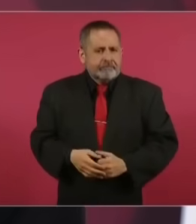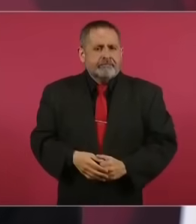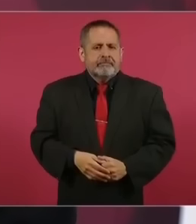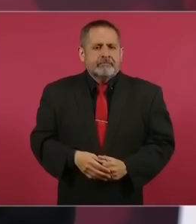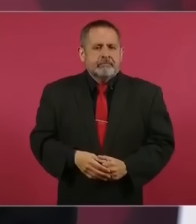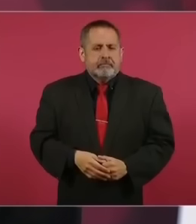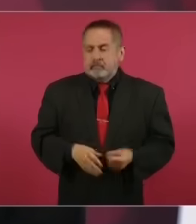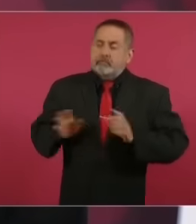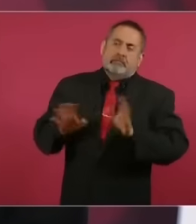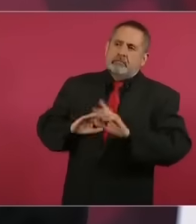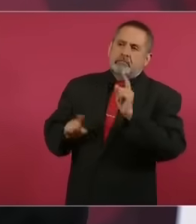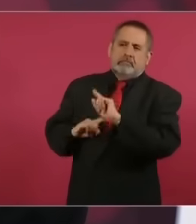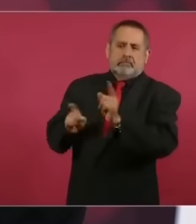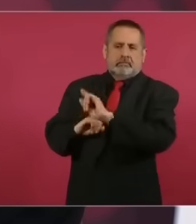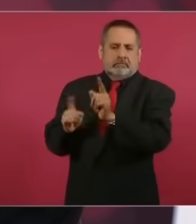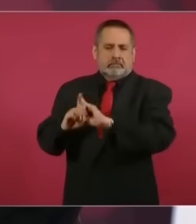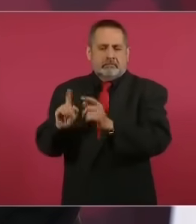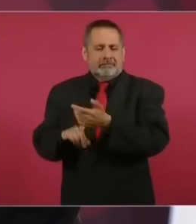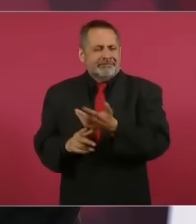No,